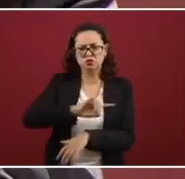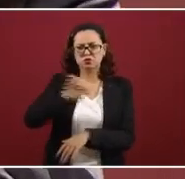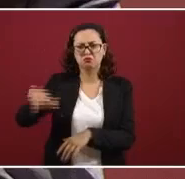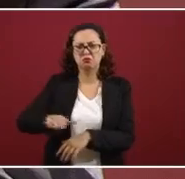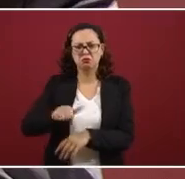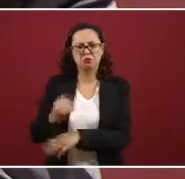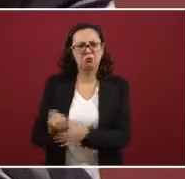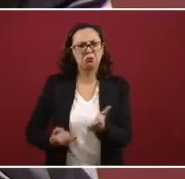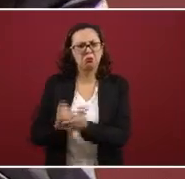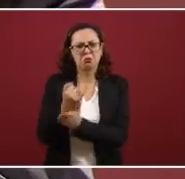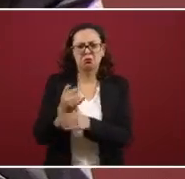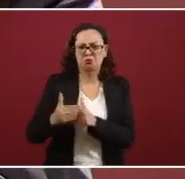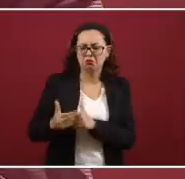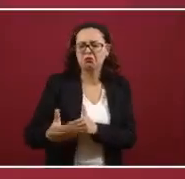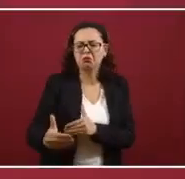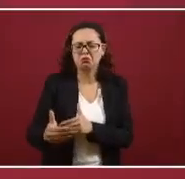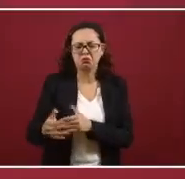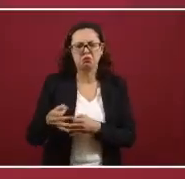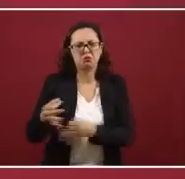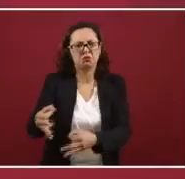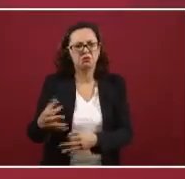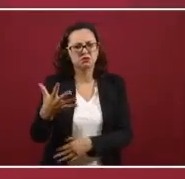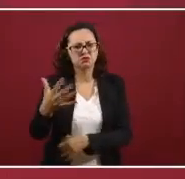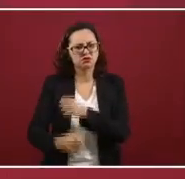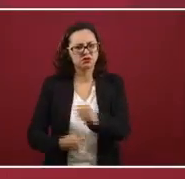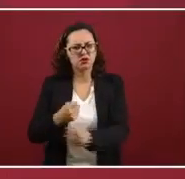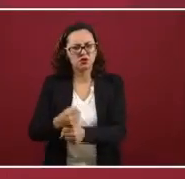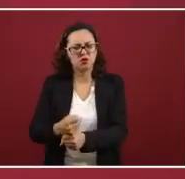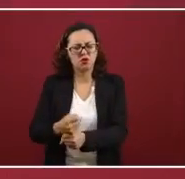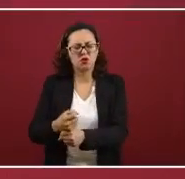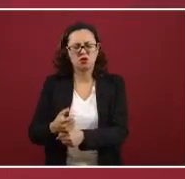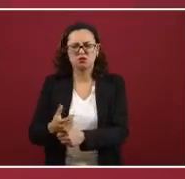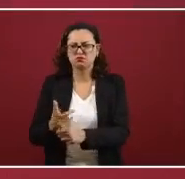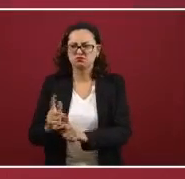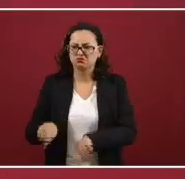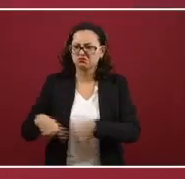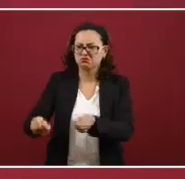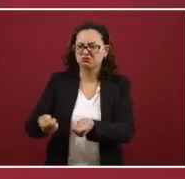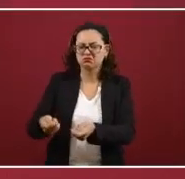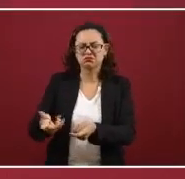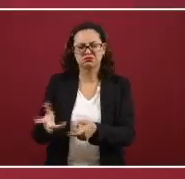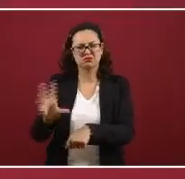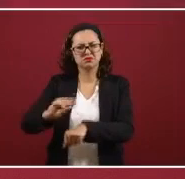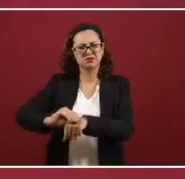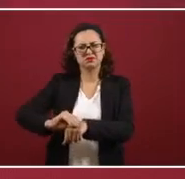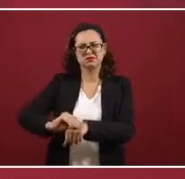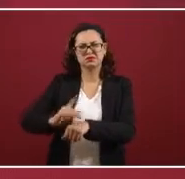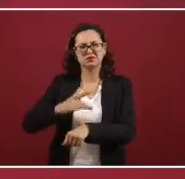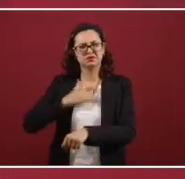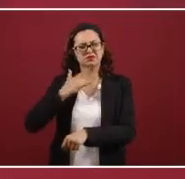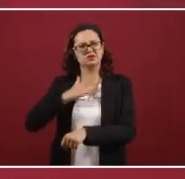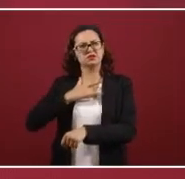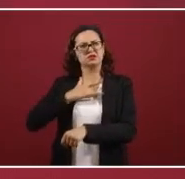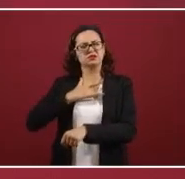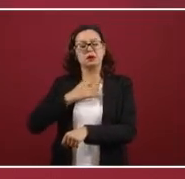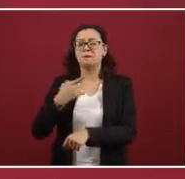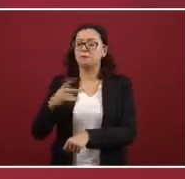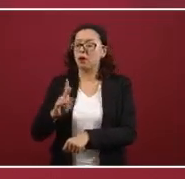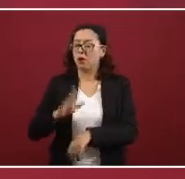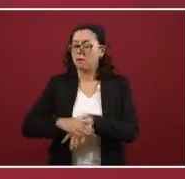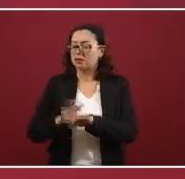para el cumplimiento de la función del nuevo gobernador, debe